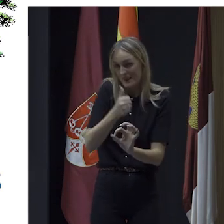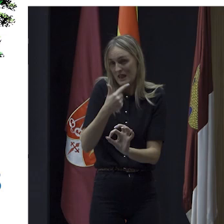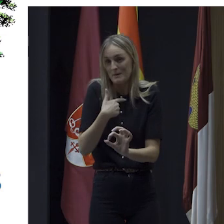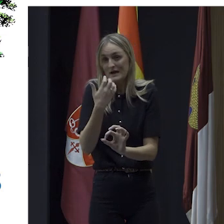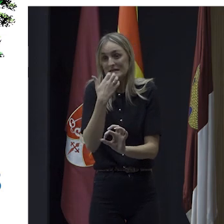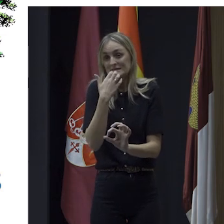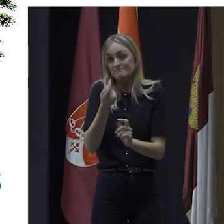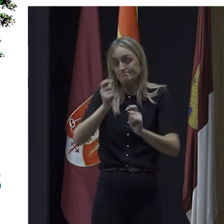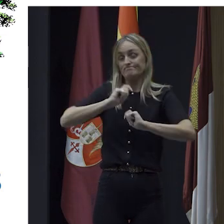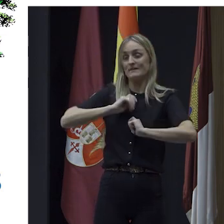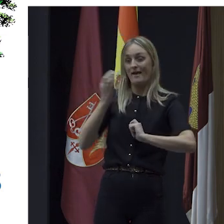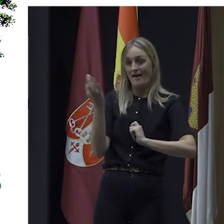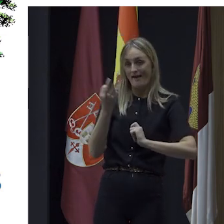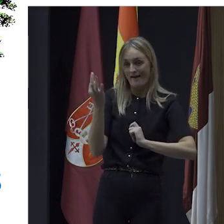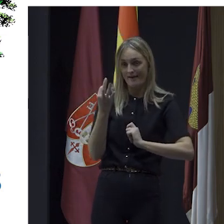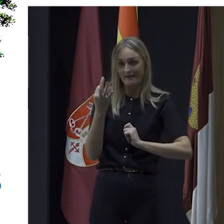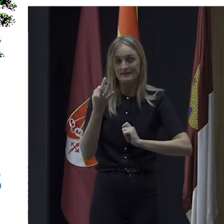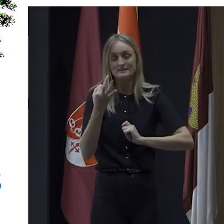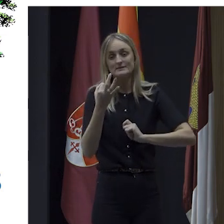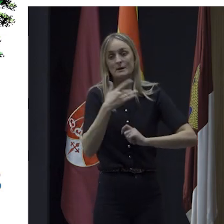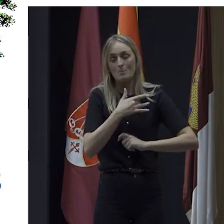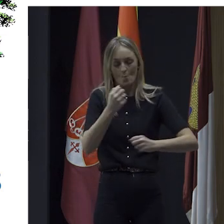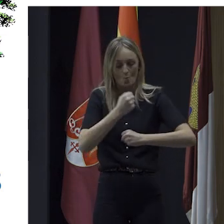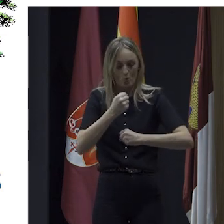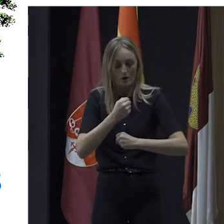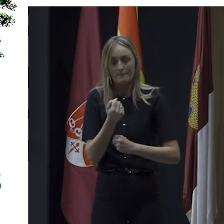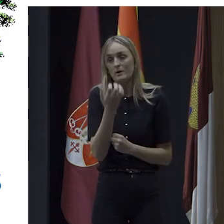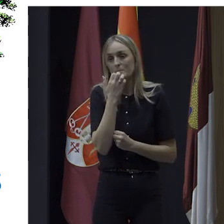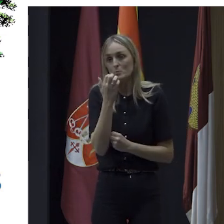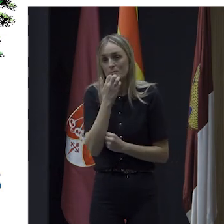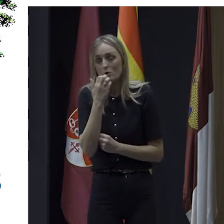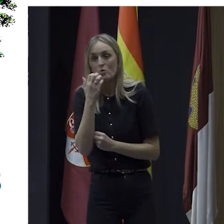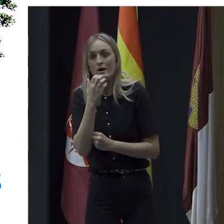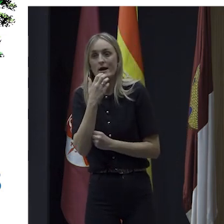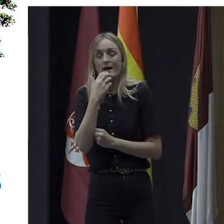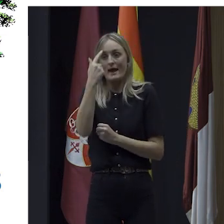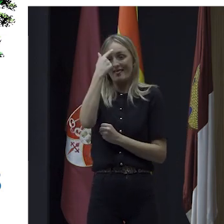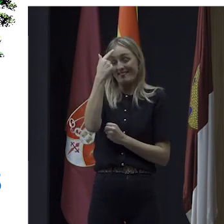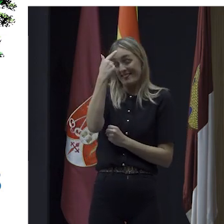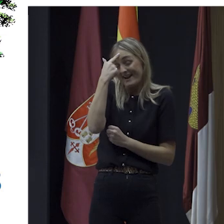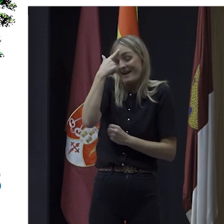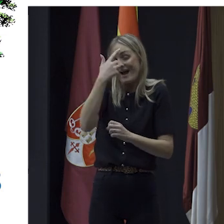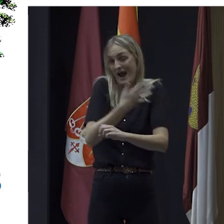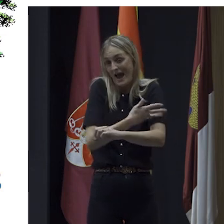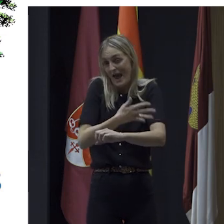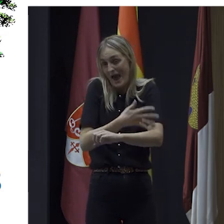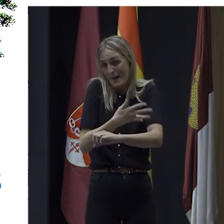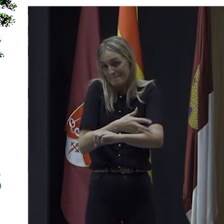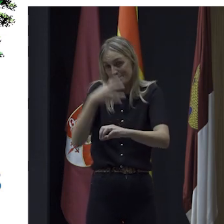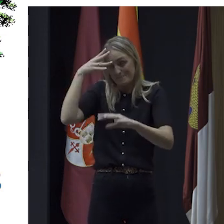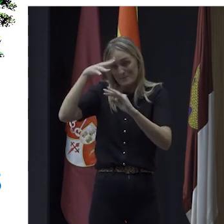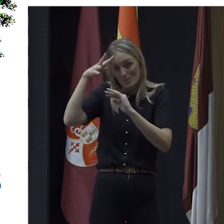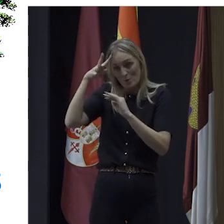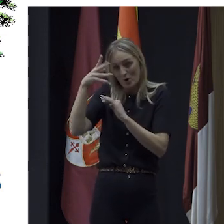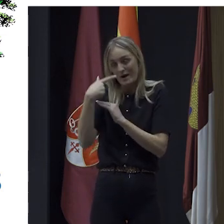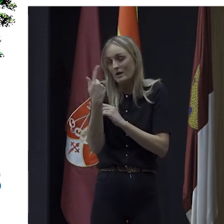¿vale? Si además hay arterias que están enfermas, pues puede producir un evento coronario, claro, y una hemorragia cerebral, cualquier complicación que tenga